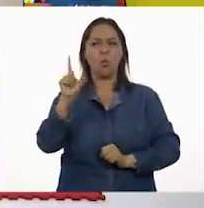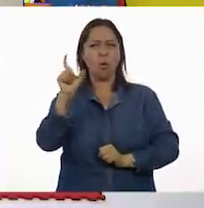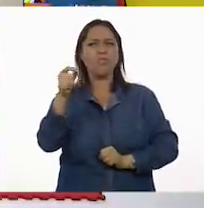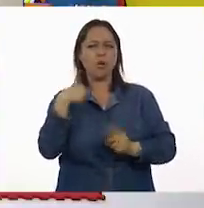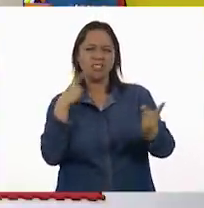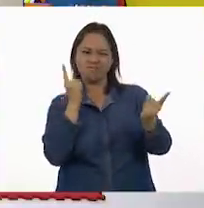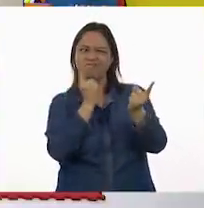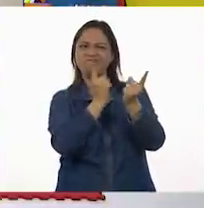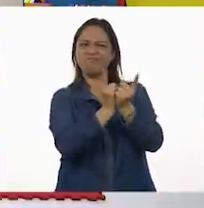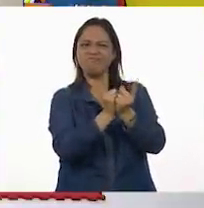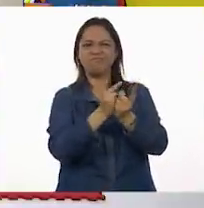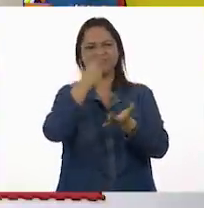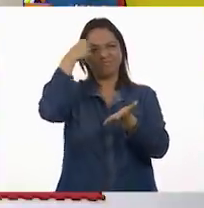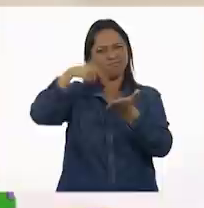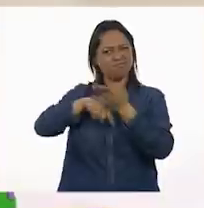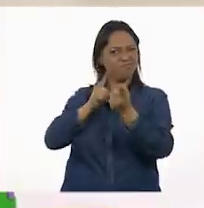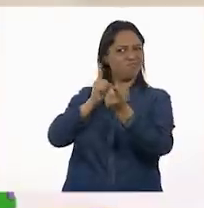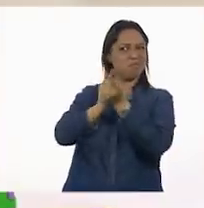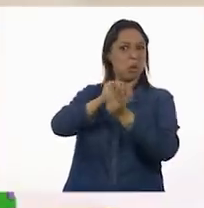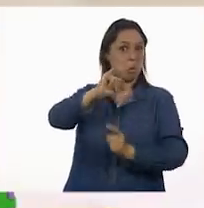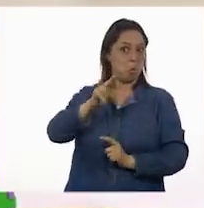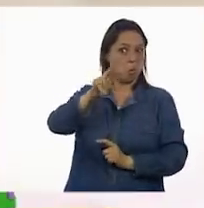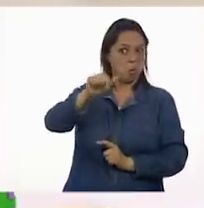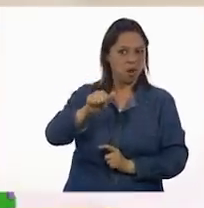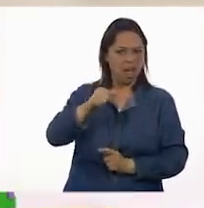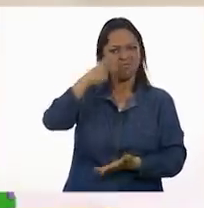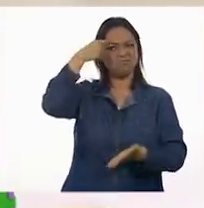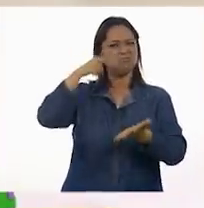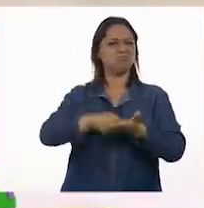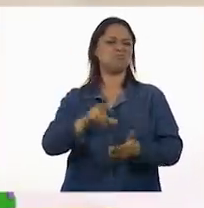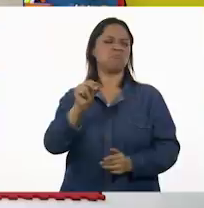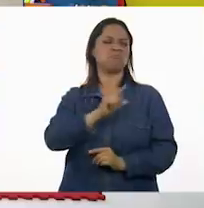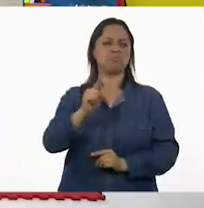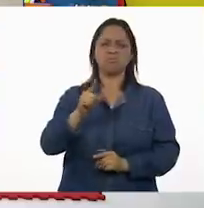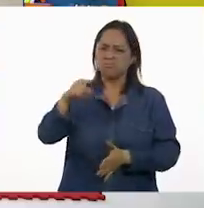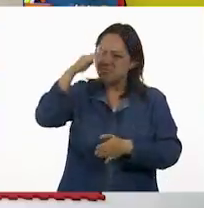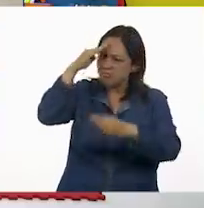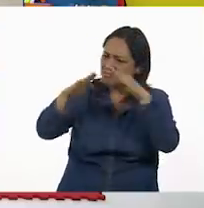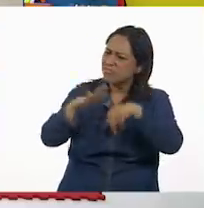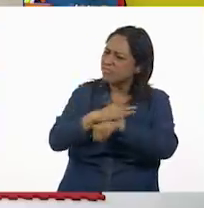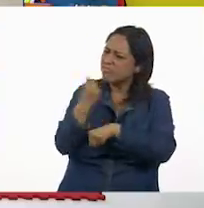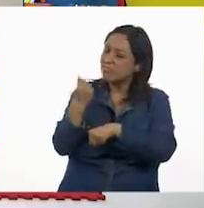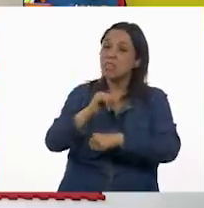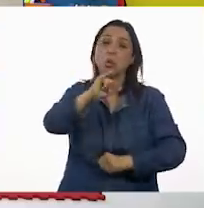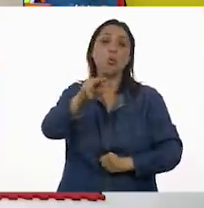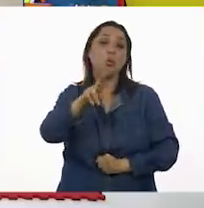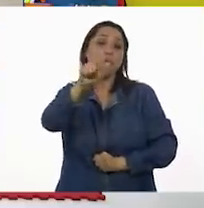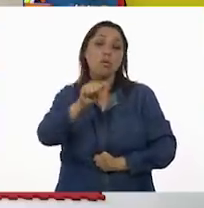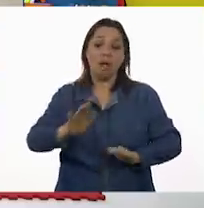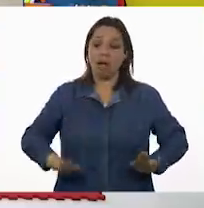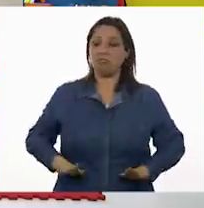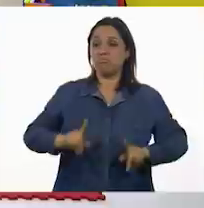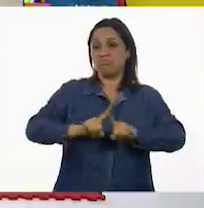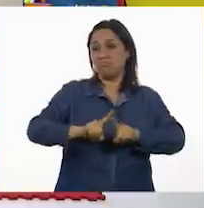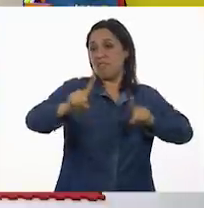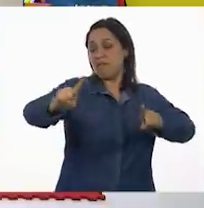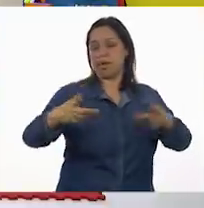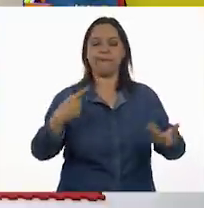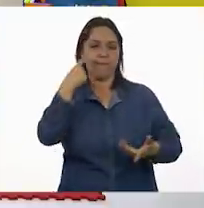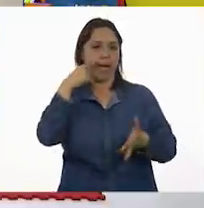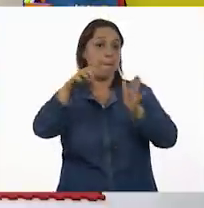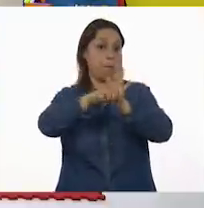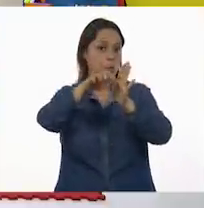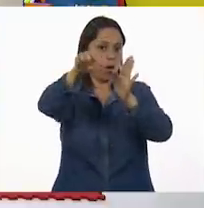no creo poder ser amiga de Julia. ¿Por qué piensas eso? Pues porque Julia es muy diferente a mí. Mira, por